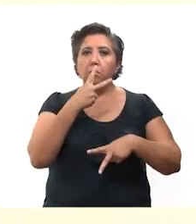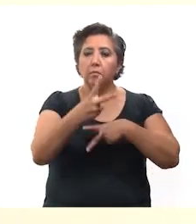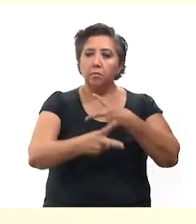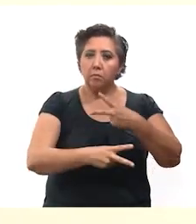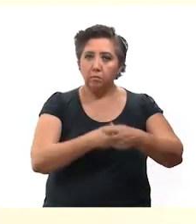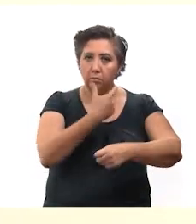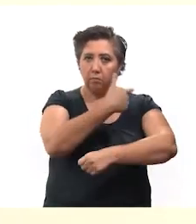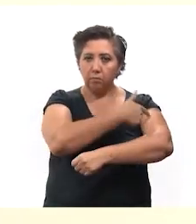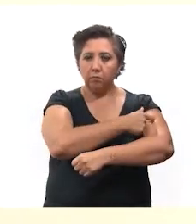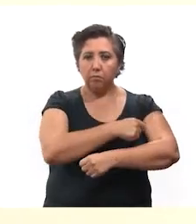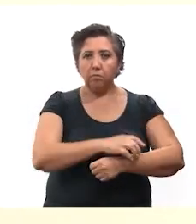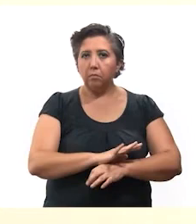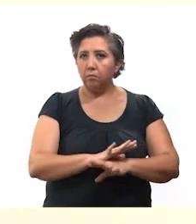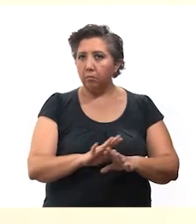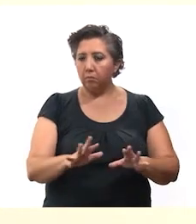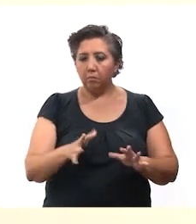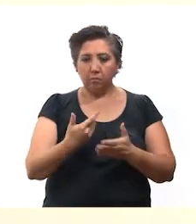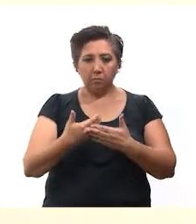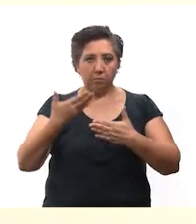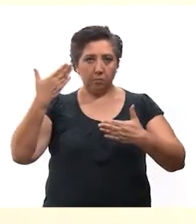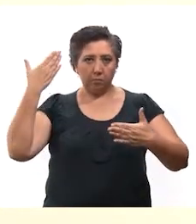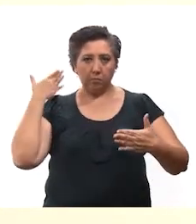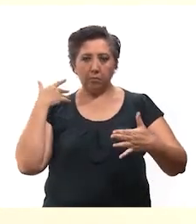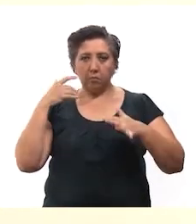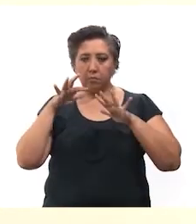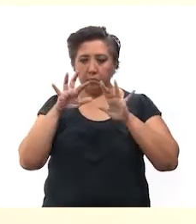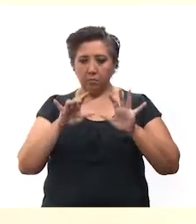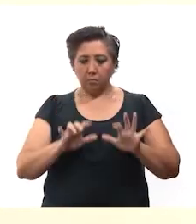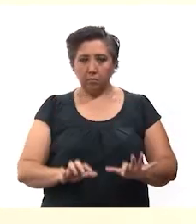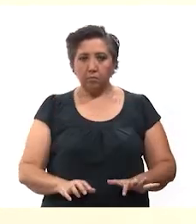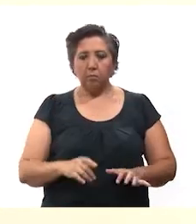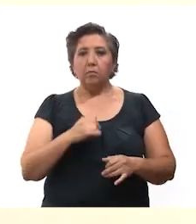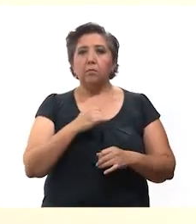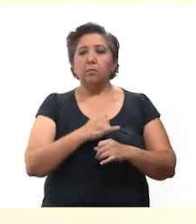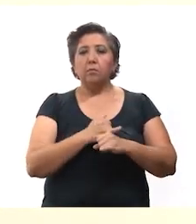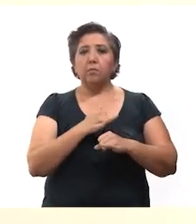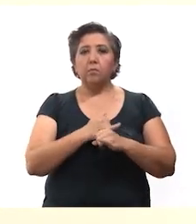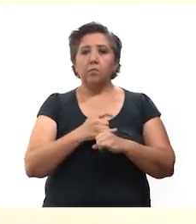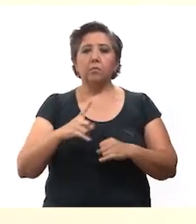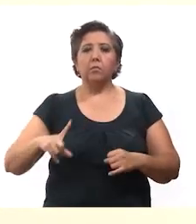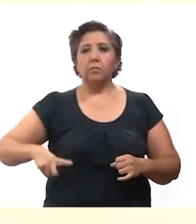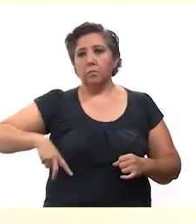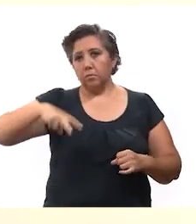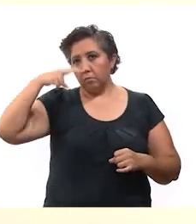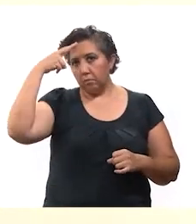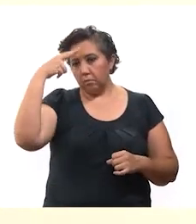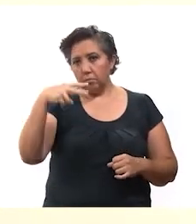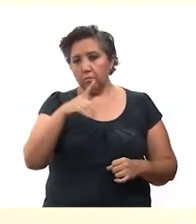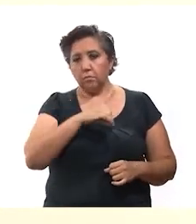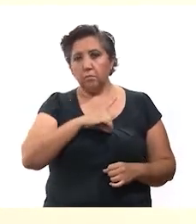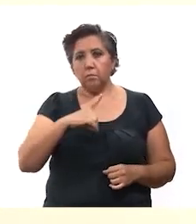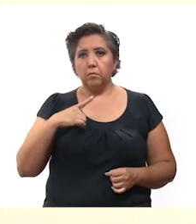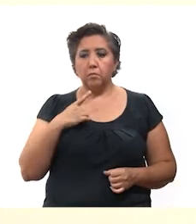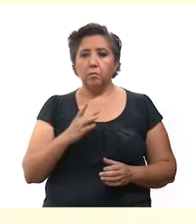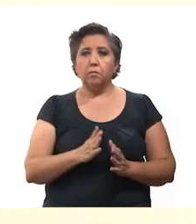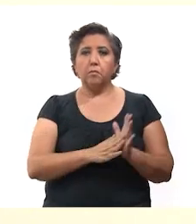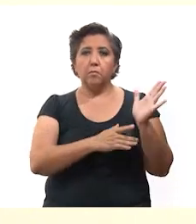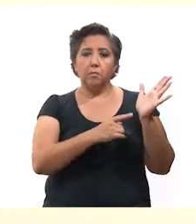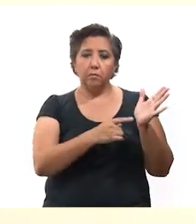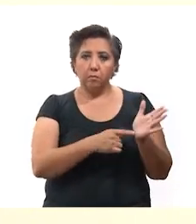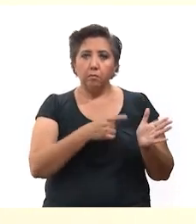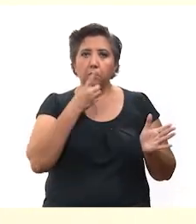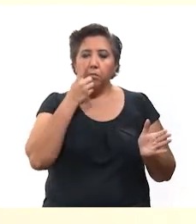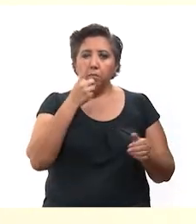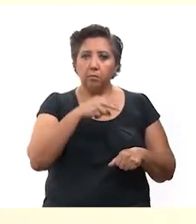Sesenta siete mil quinientos treinta y dos mako soku tohtaluyolo mishbaliantio matupakekoble kohanelo. Letiove ochenta y nueve por